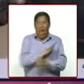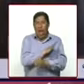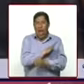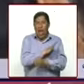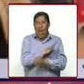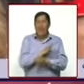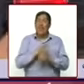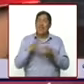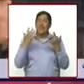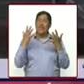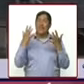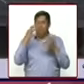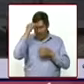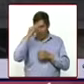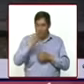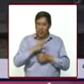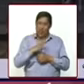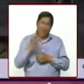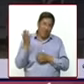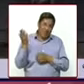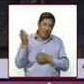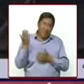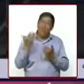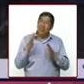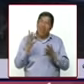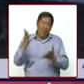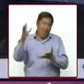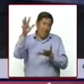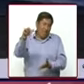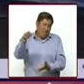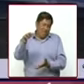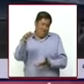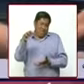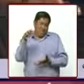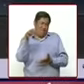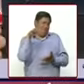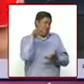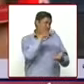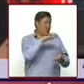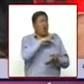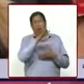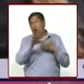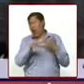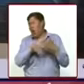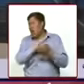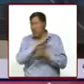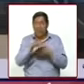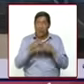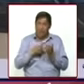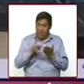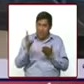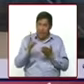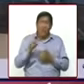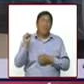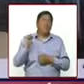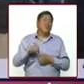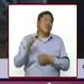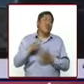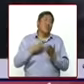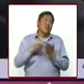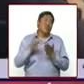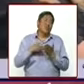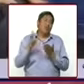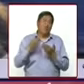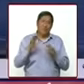Cerniquem. Estamos con el señor Dionisio ya sacando las zonas para sacar todo lo que hay en el camión, ¿cierto? Sí, es verdad,